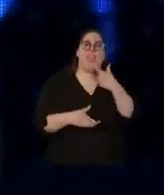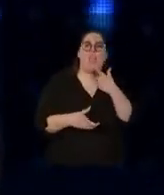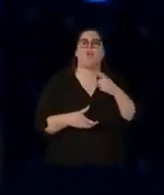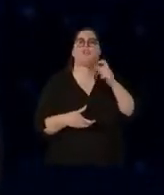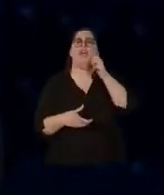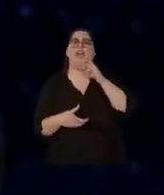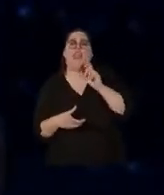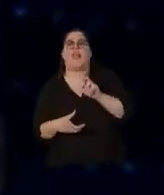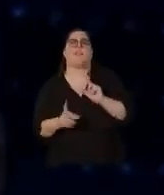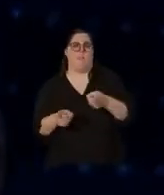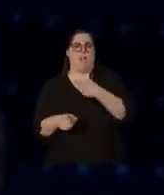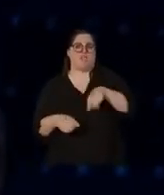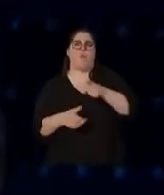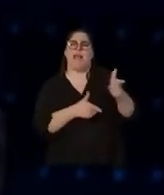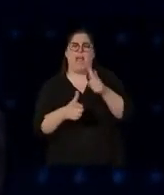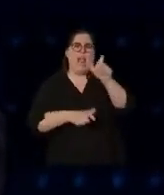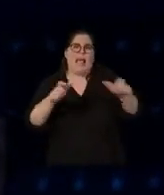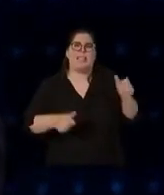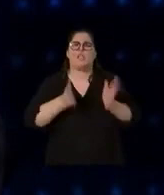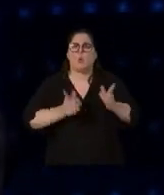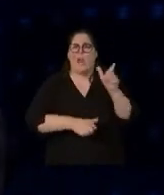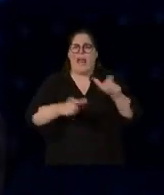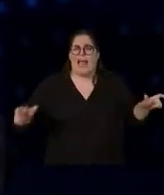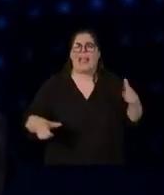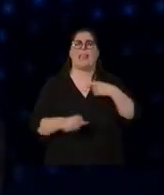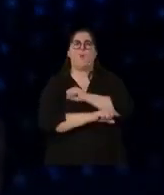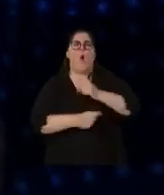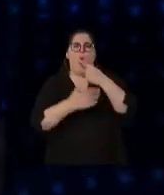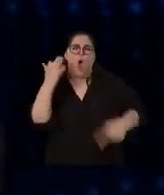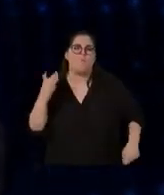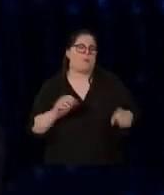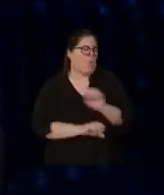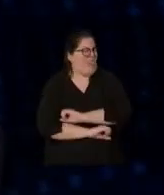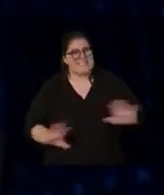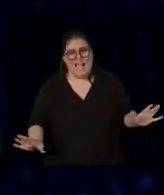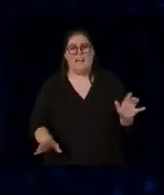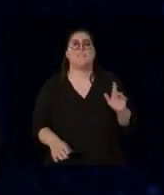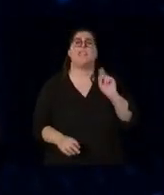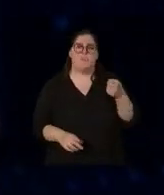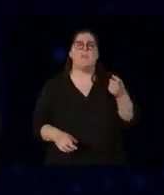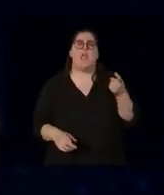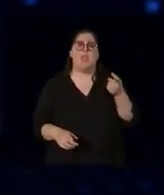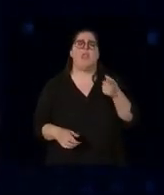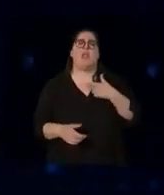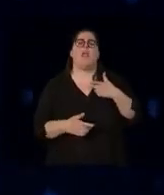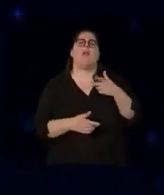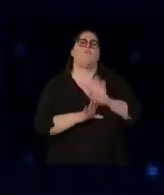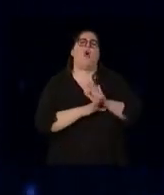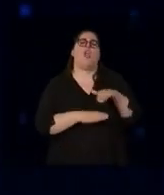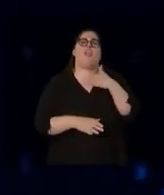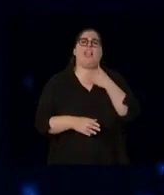ELR, mataron gente, asesinaron gente, torturaron gente, pusieron bombas, e hicieron un desastre y también cometieron delitos de